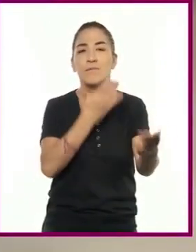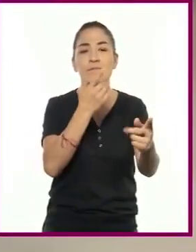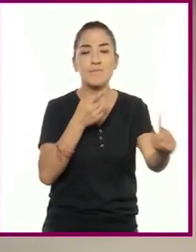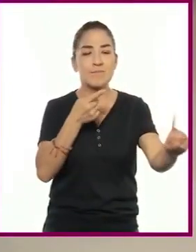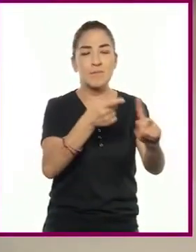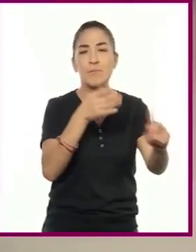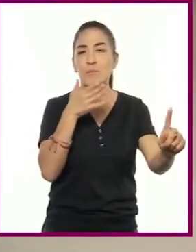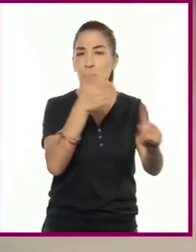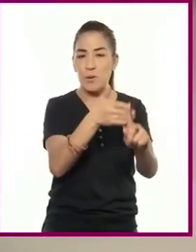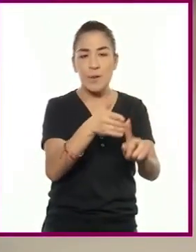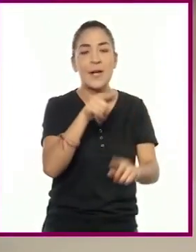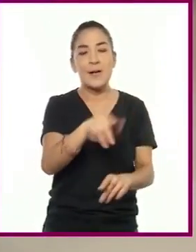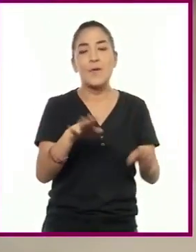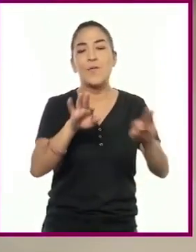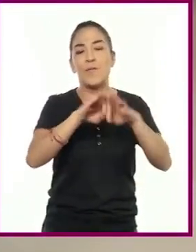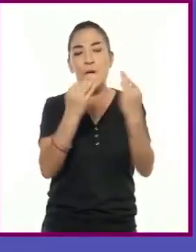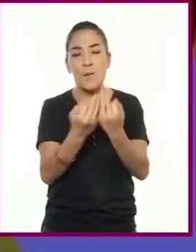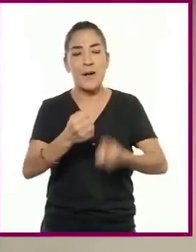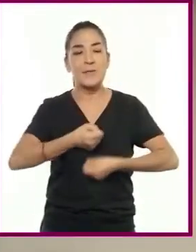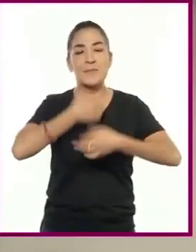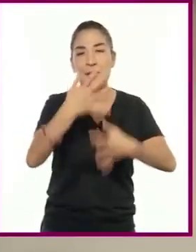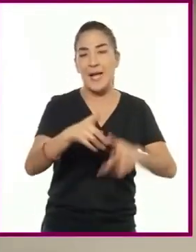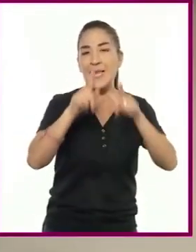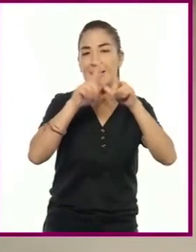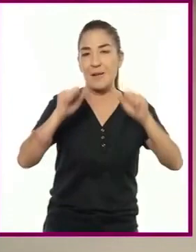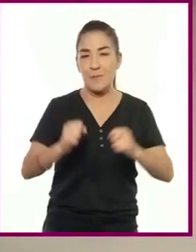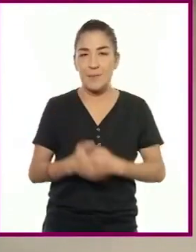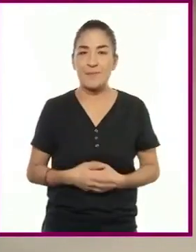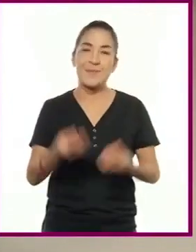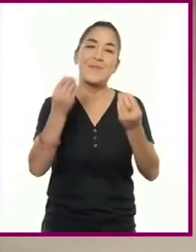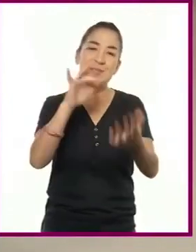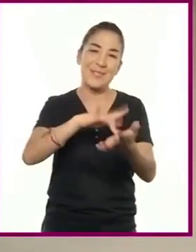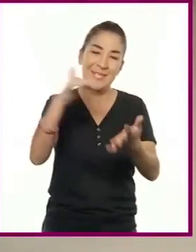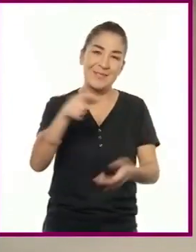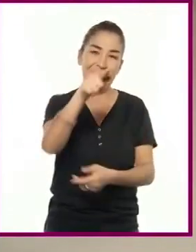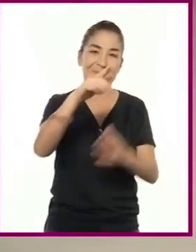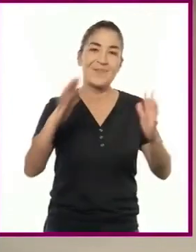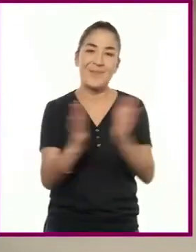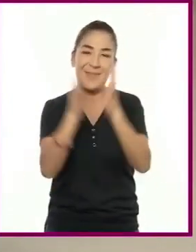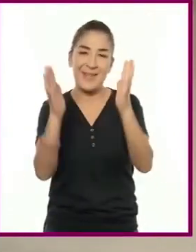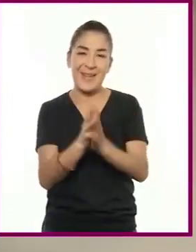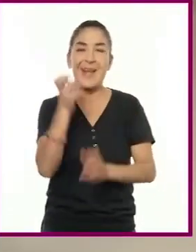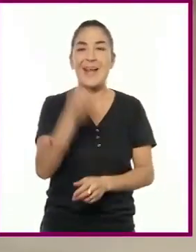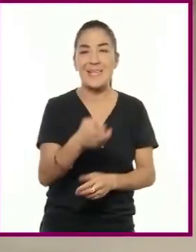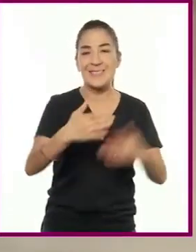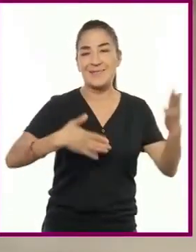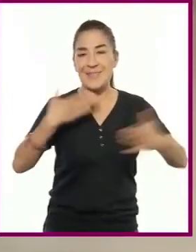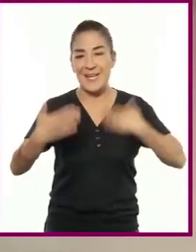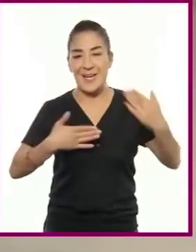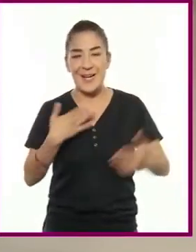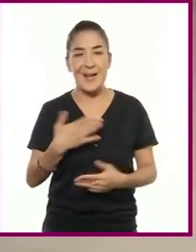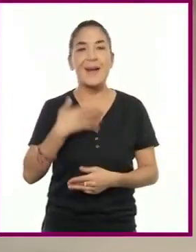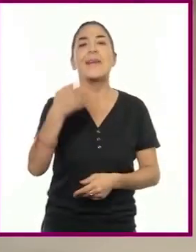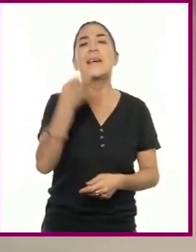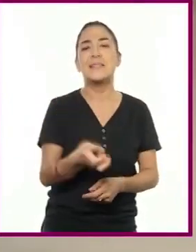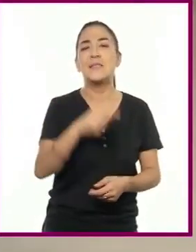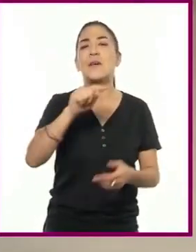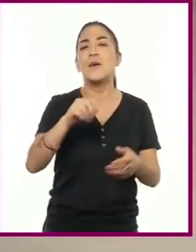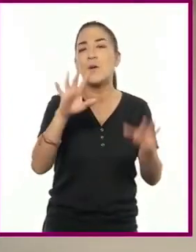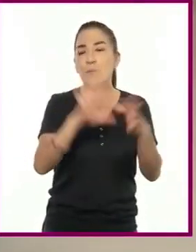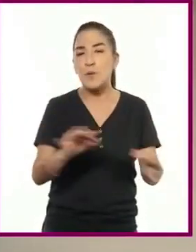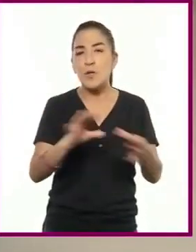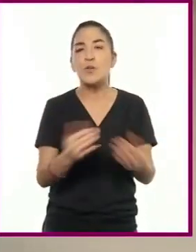de expresión de la lengua. Agradecemos su alegre participación en esta ocasión, en la que hemos compartido